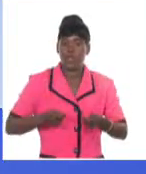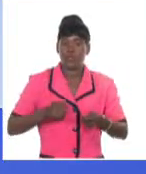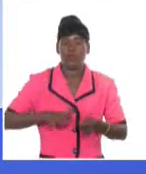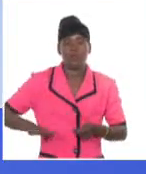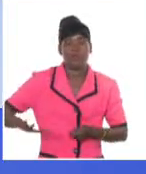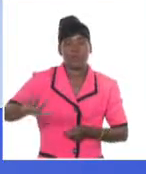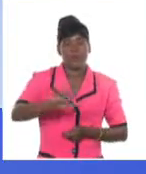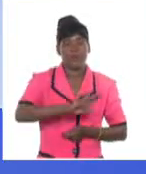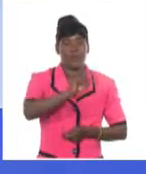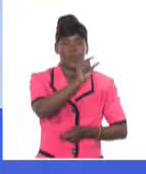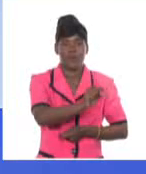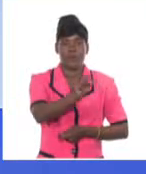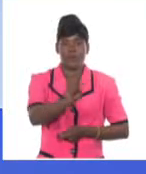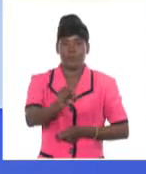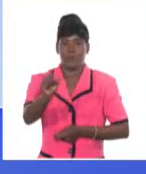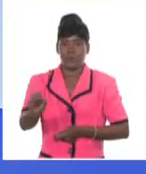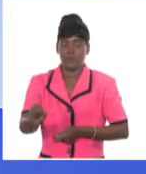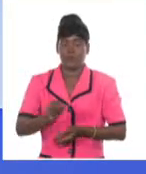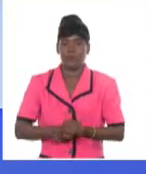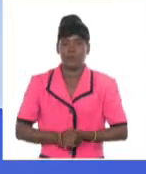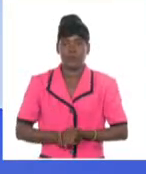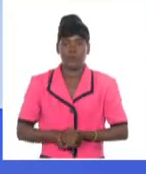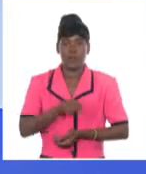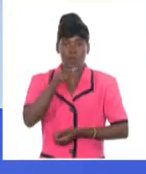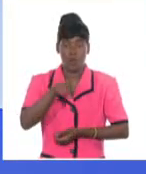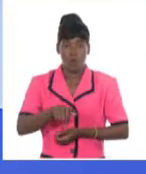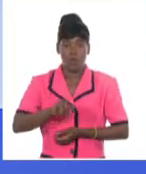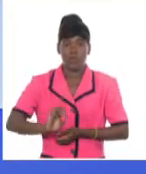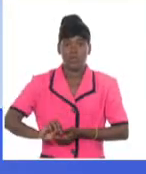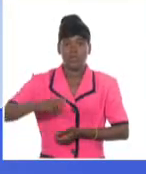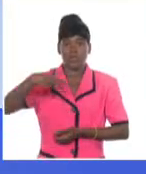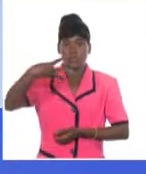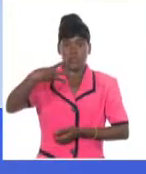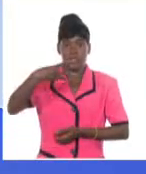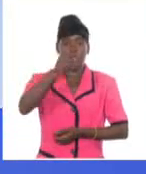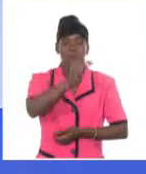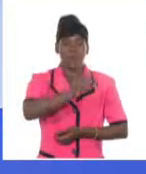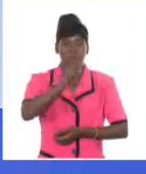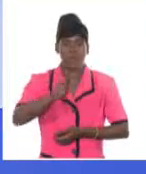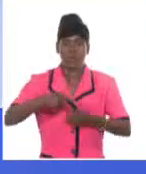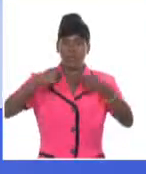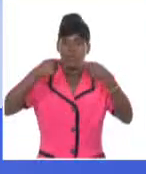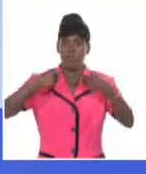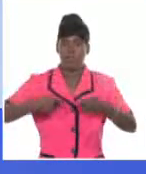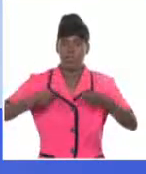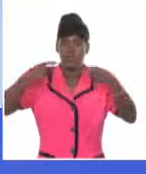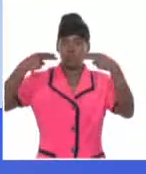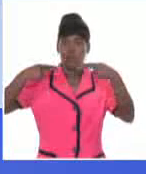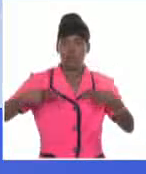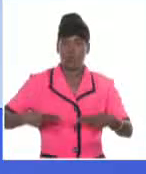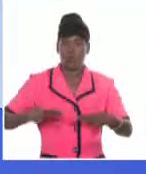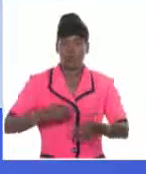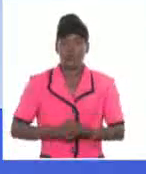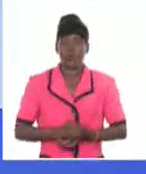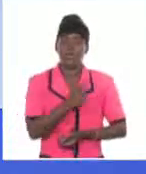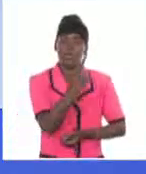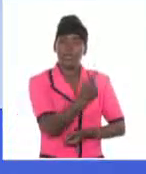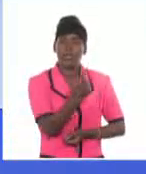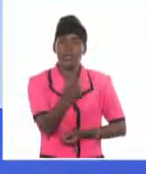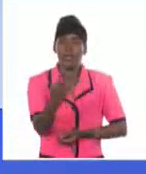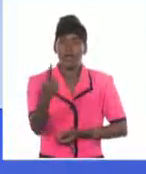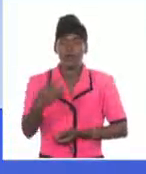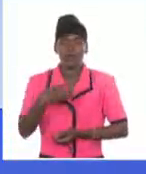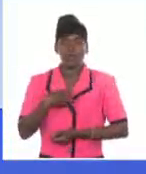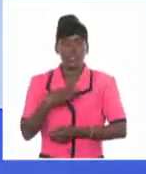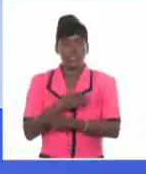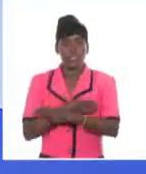personas. En este día nos acercamos a tres líderes por los derechos humanos en nuestro país. Cada uno, desde su visión y contexto, nos habla de